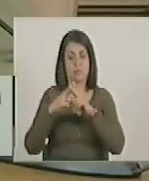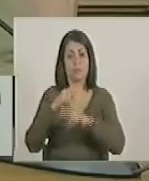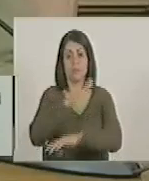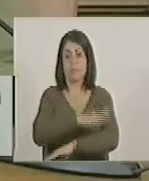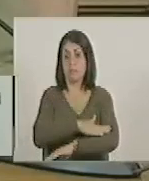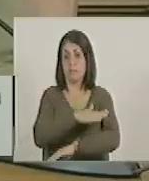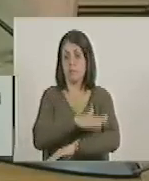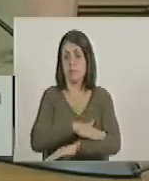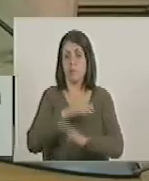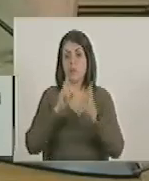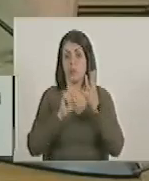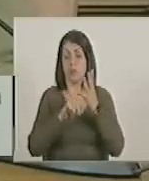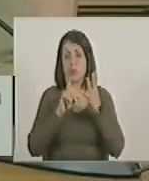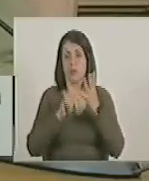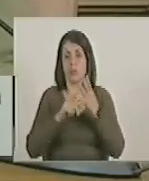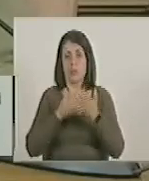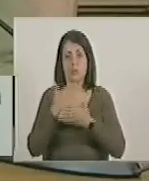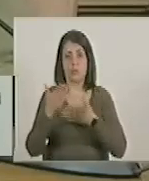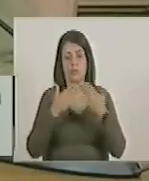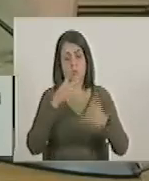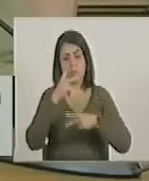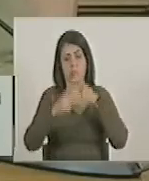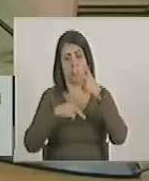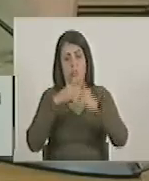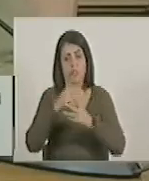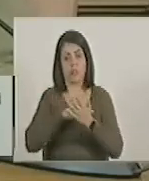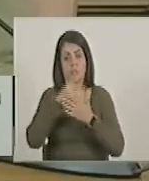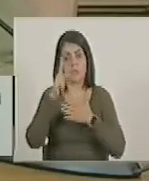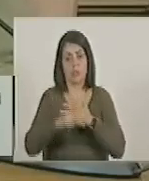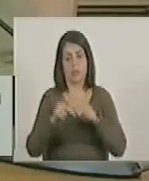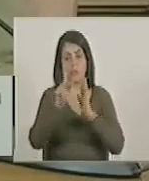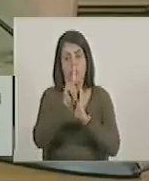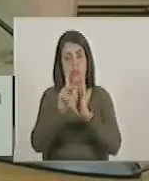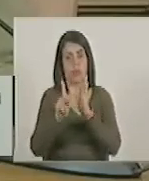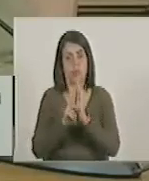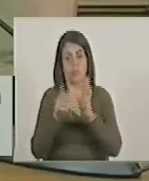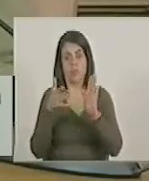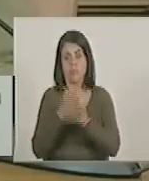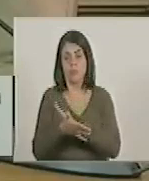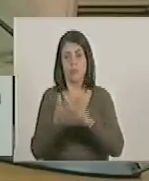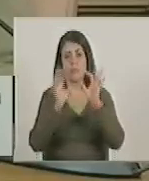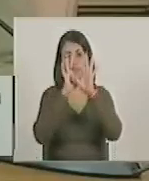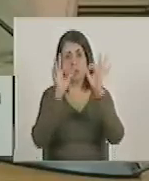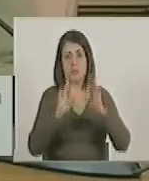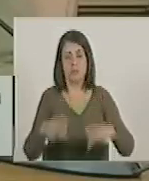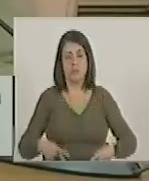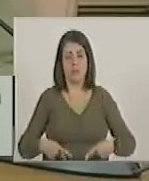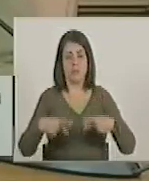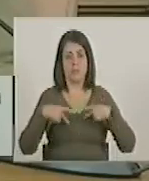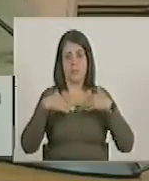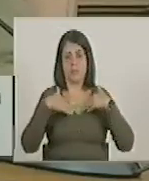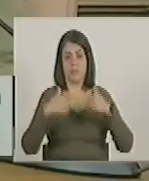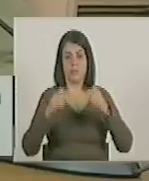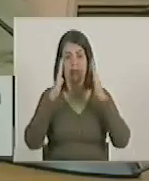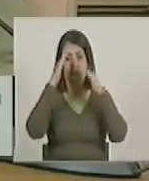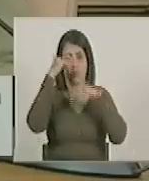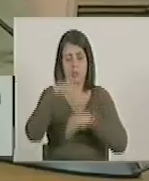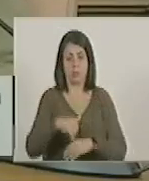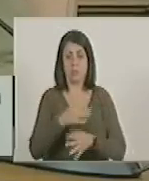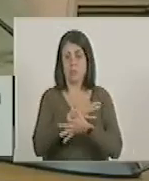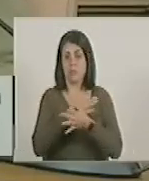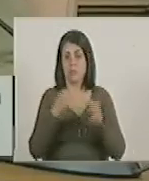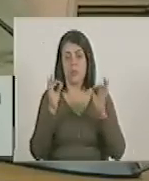reputación. 4, disfrutar de políticas, planes y programas sobre estilos de vida saludable y atención adecuada